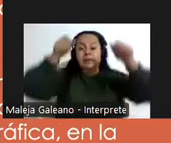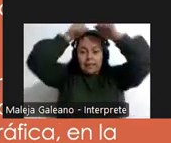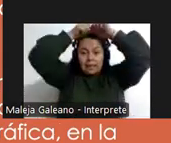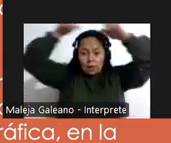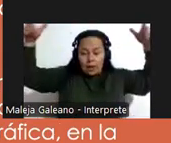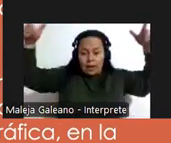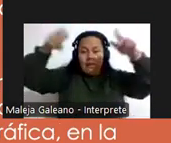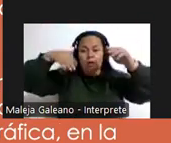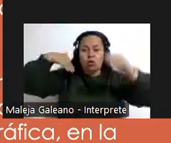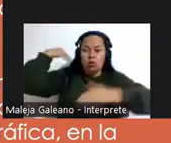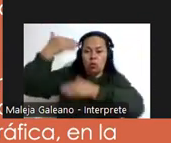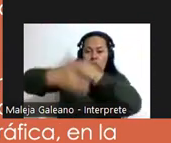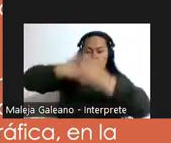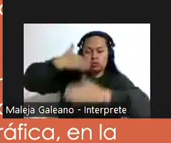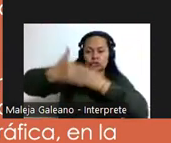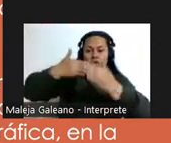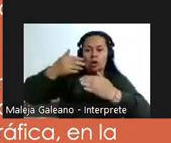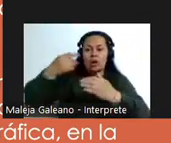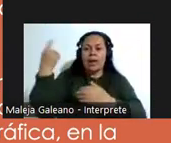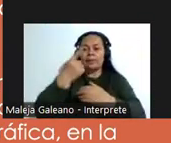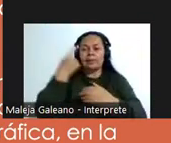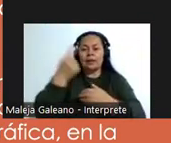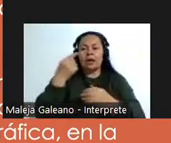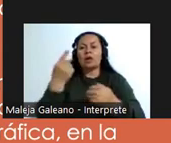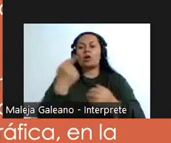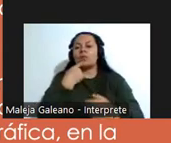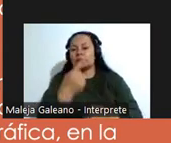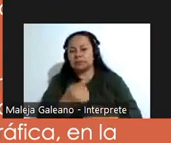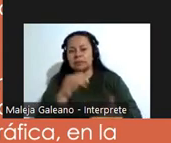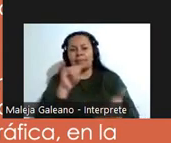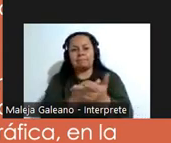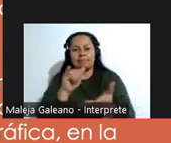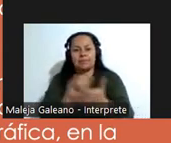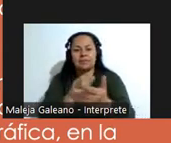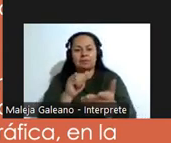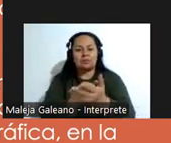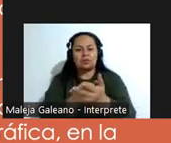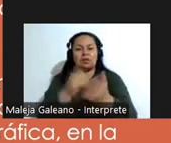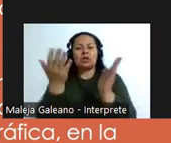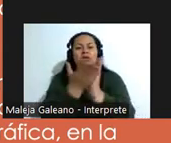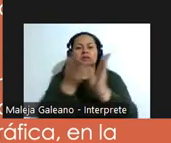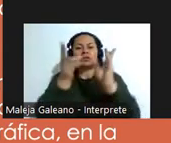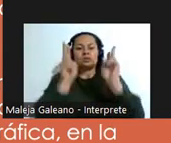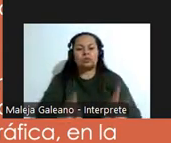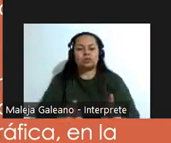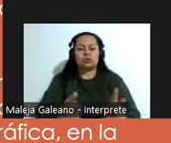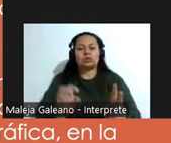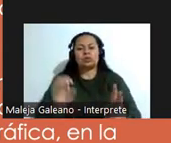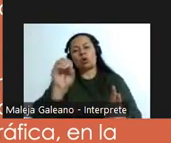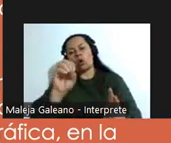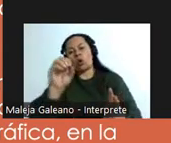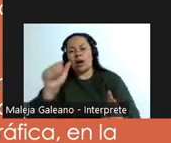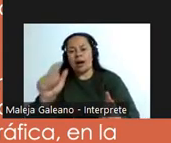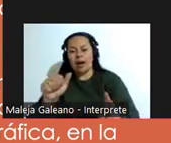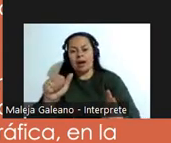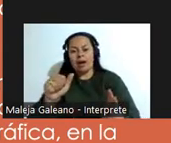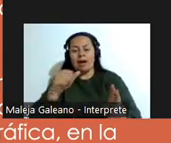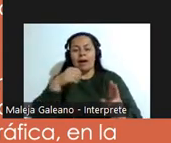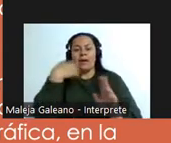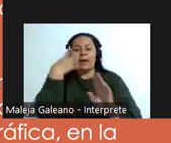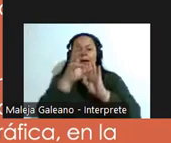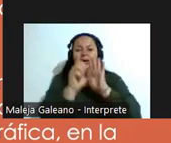de formas particulares, como les decía. Que digamos en los estudiosos, estudiosas le han denominado iconografías.